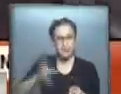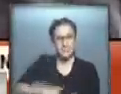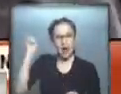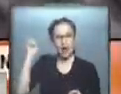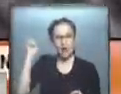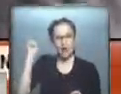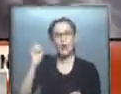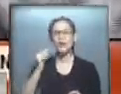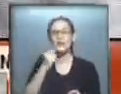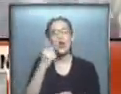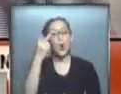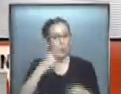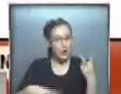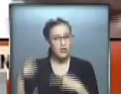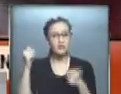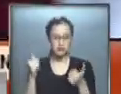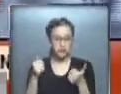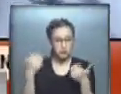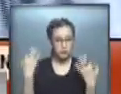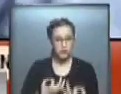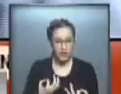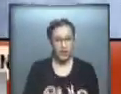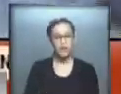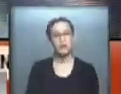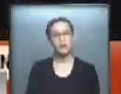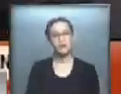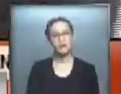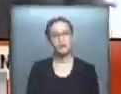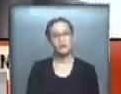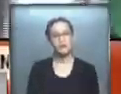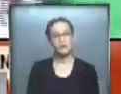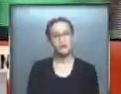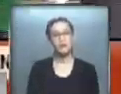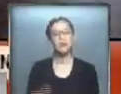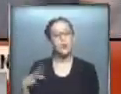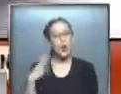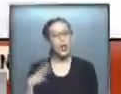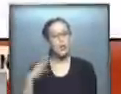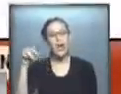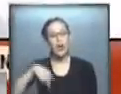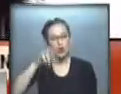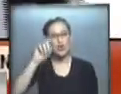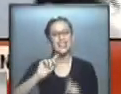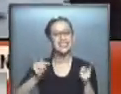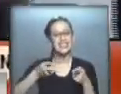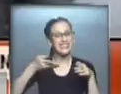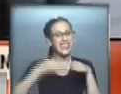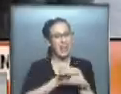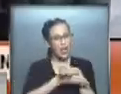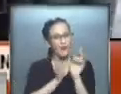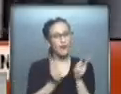operación a estoy muy bien de la operación por prevención está internado ahora